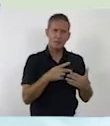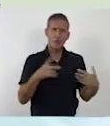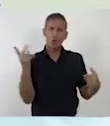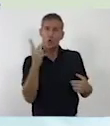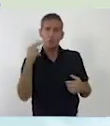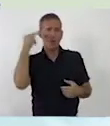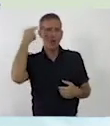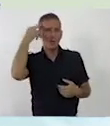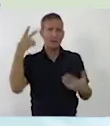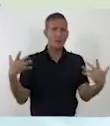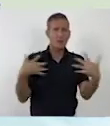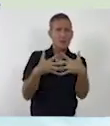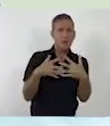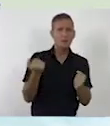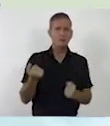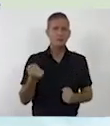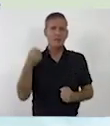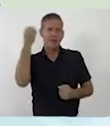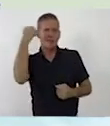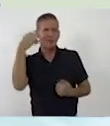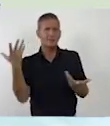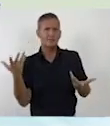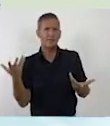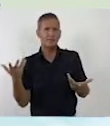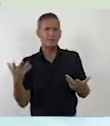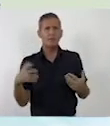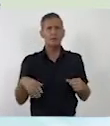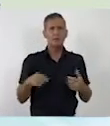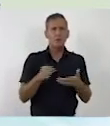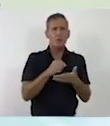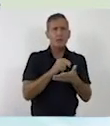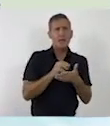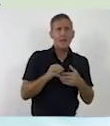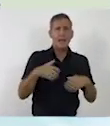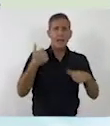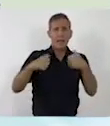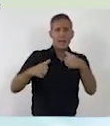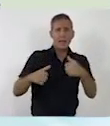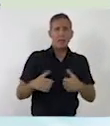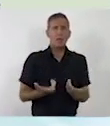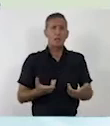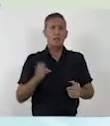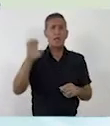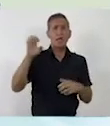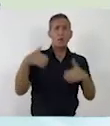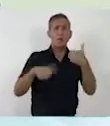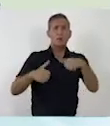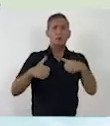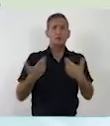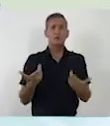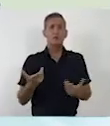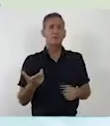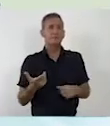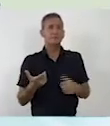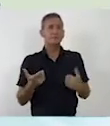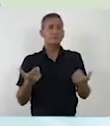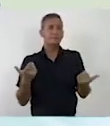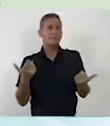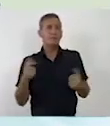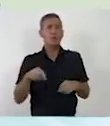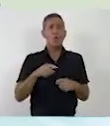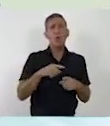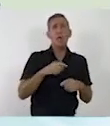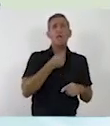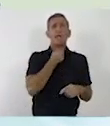habilidades relacionadas. Hay que saber representar ecuaciones químicas, sobre todo de aquellas relaciones genéticas que